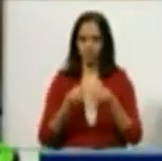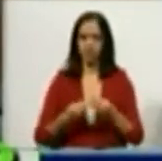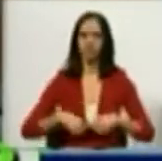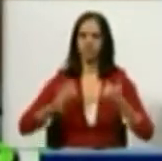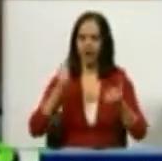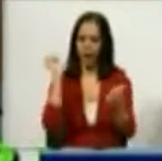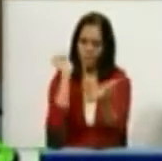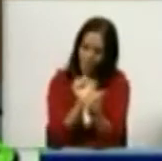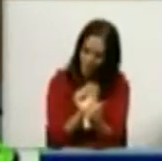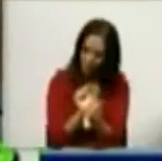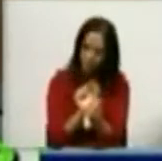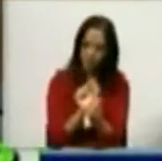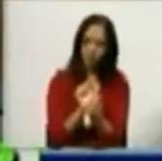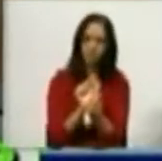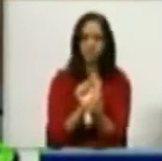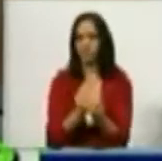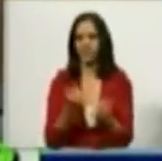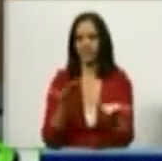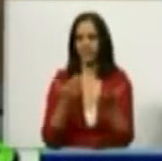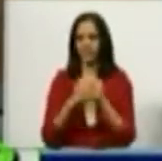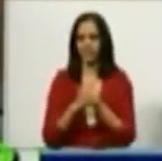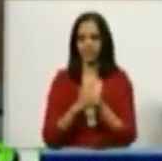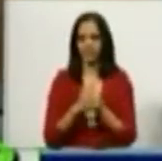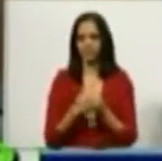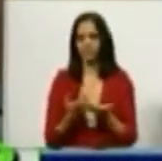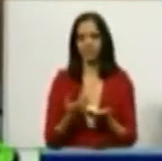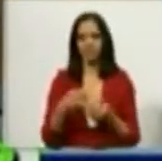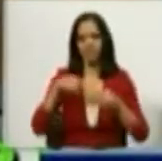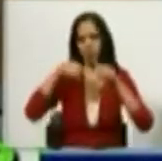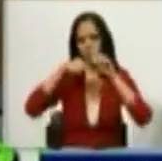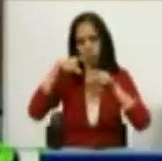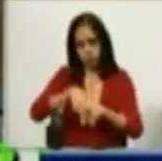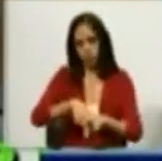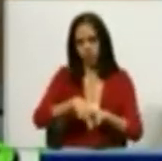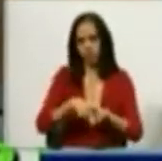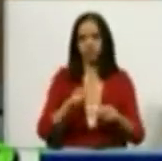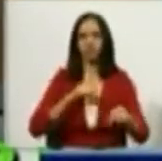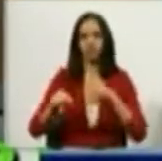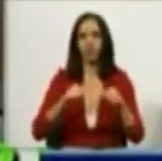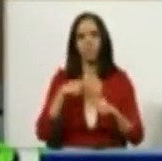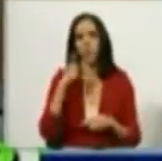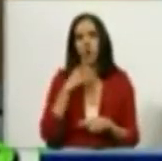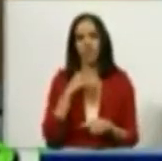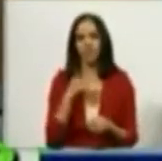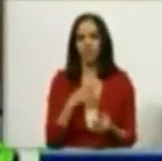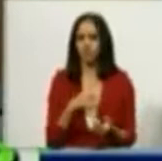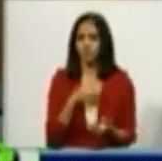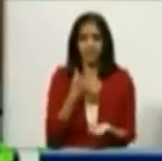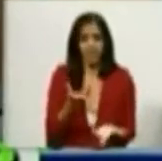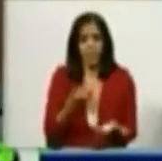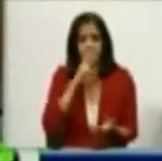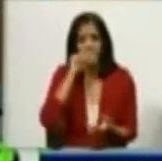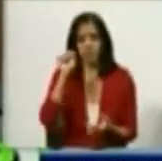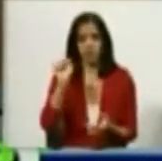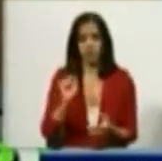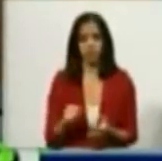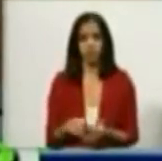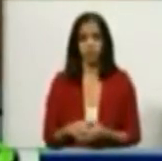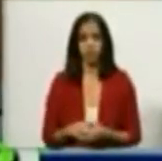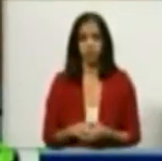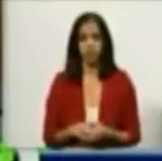prisioneros de la inercia del mantenimiento de este régimen político nefasto del madurismo